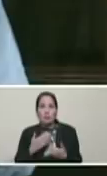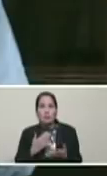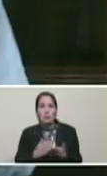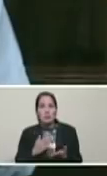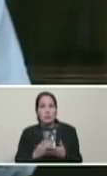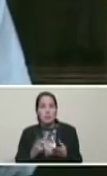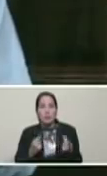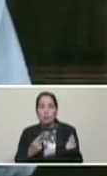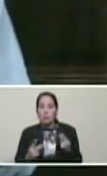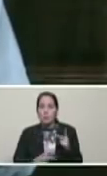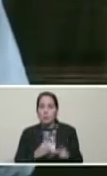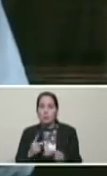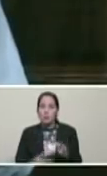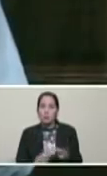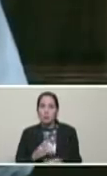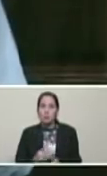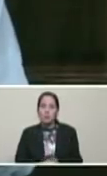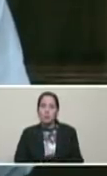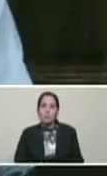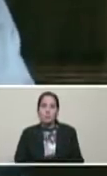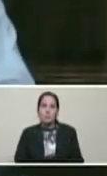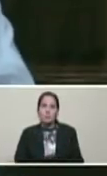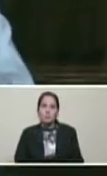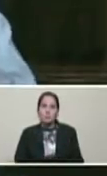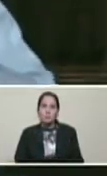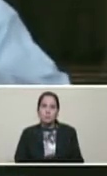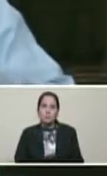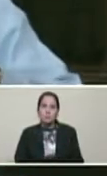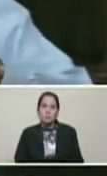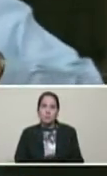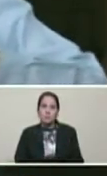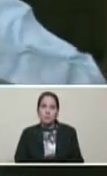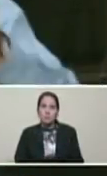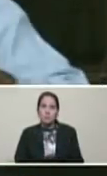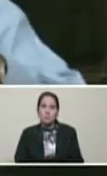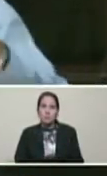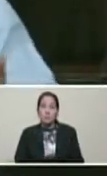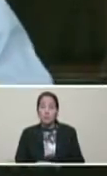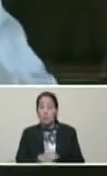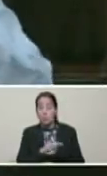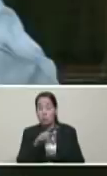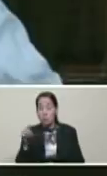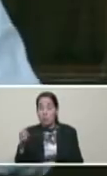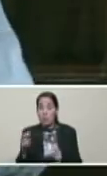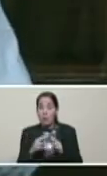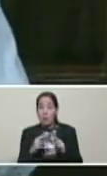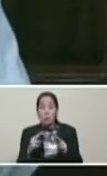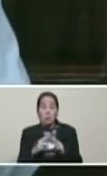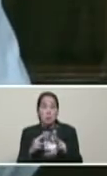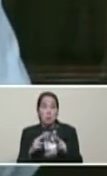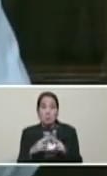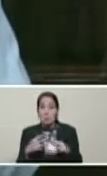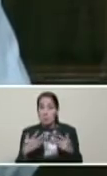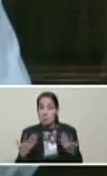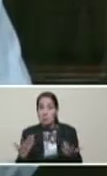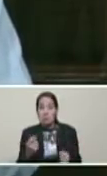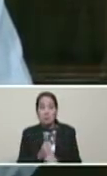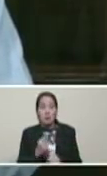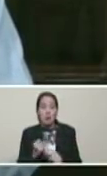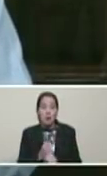economía productiva miércoles para que ustedes conozcan se incorporen